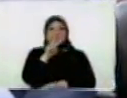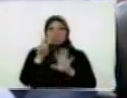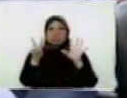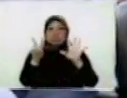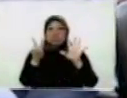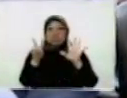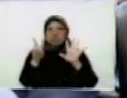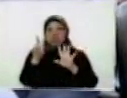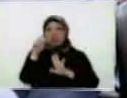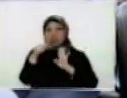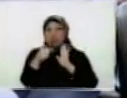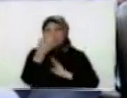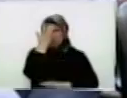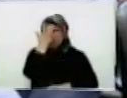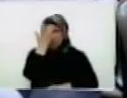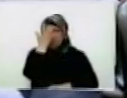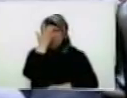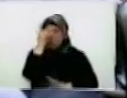febrero del 89.